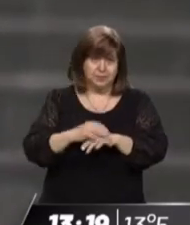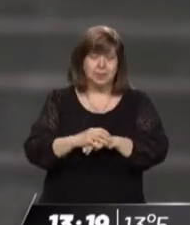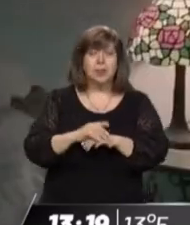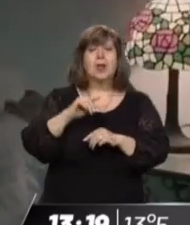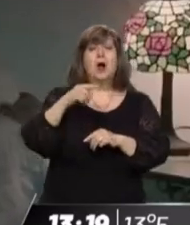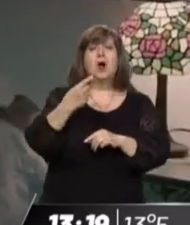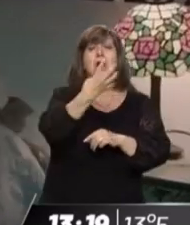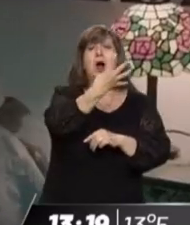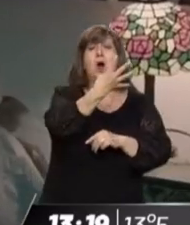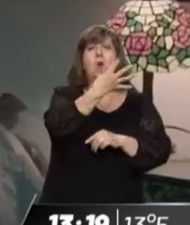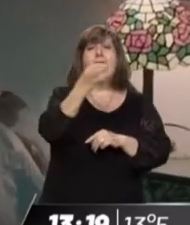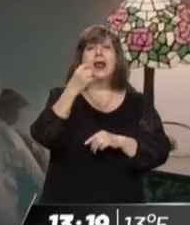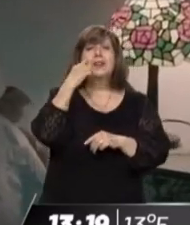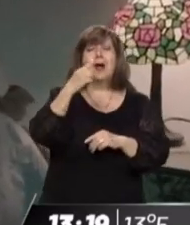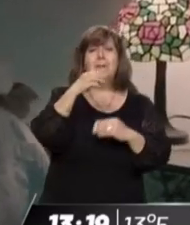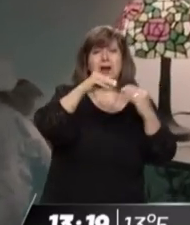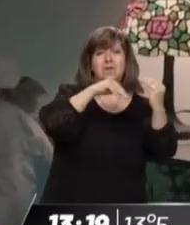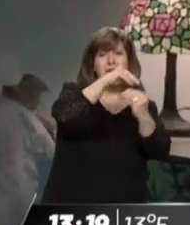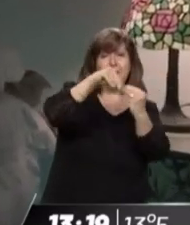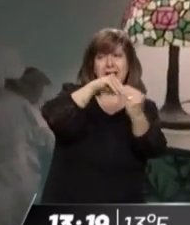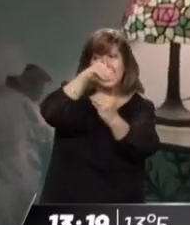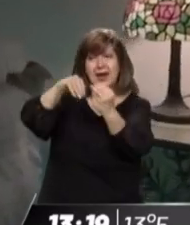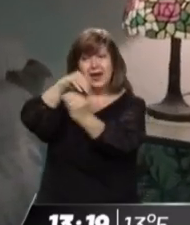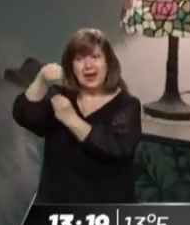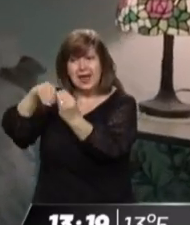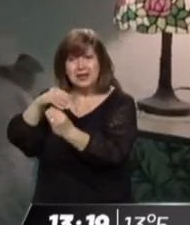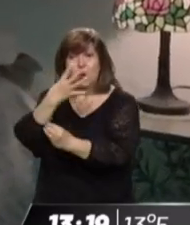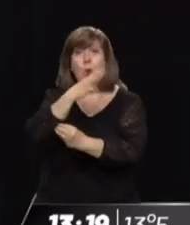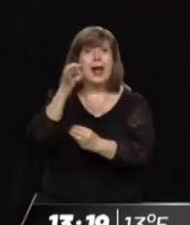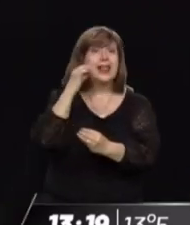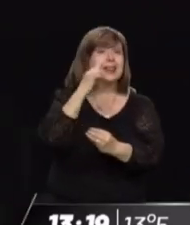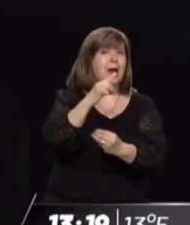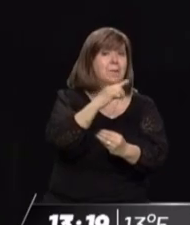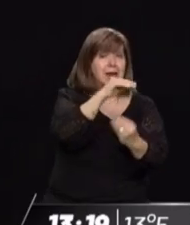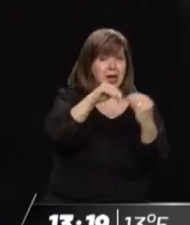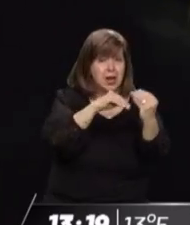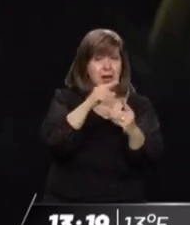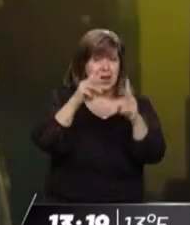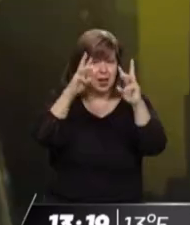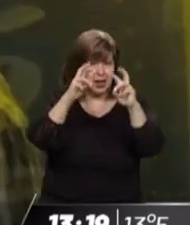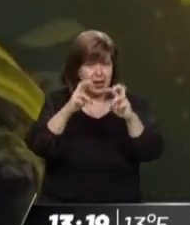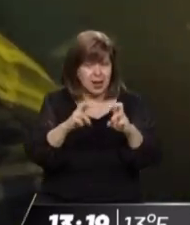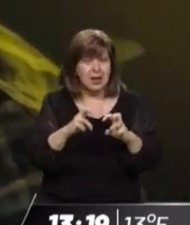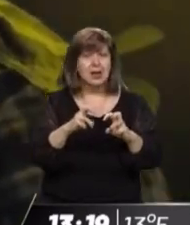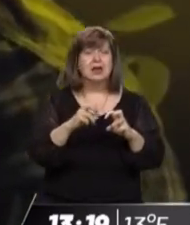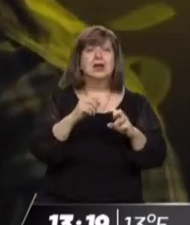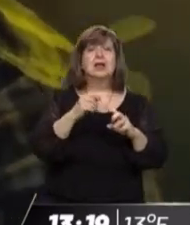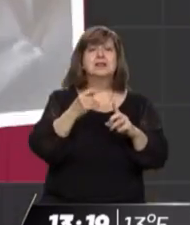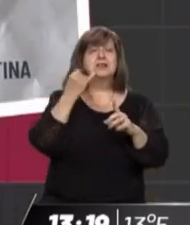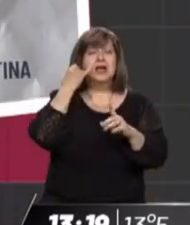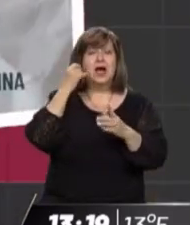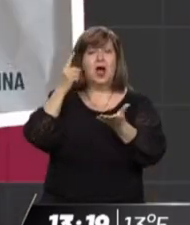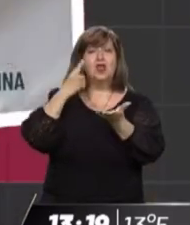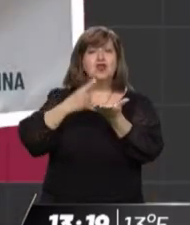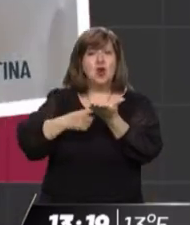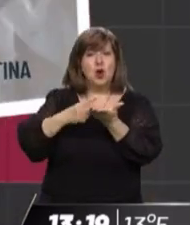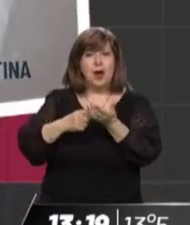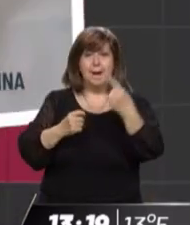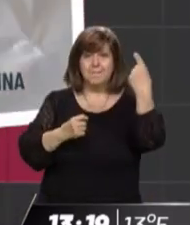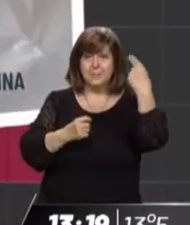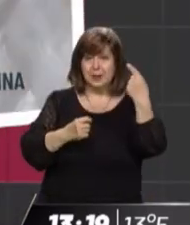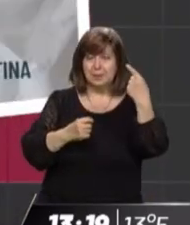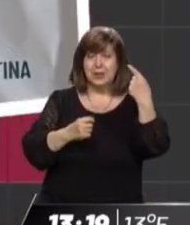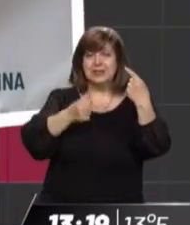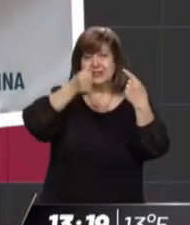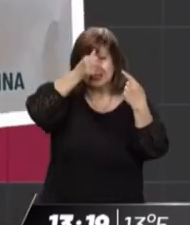sobre 40.000 hogares de centros urbanos de la Argentina indica que entre las drogas legales e ilegales, el alcohol ocupa